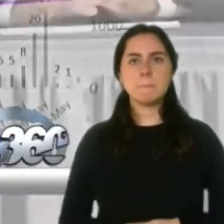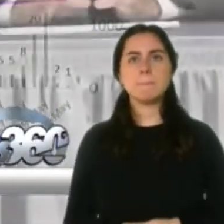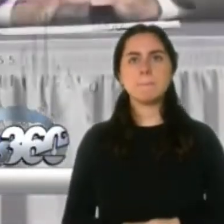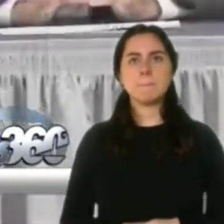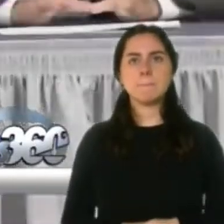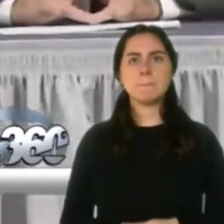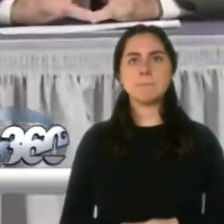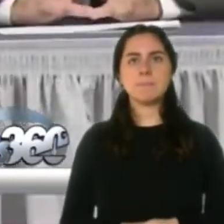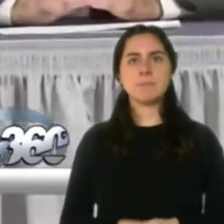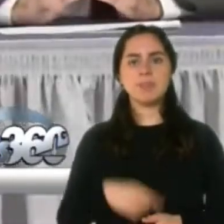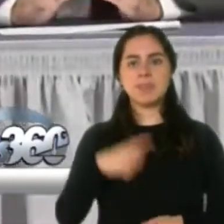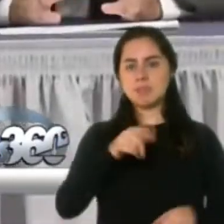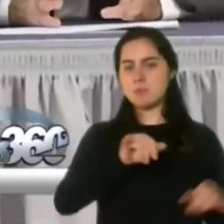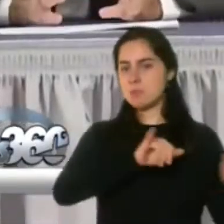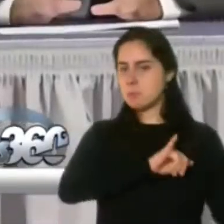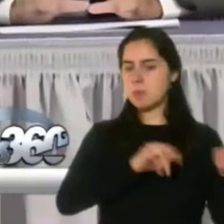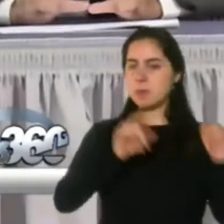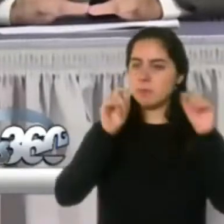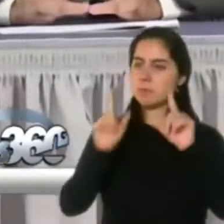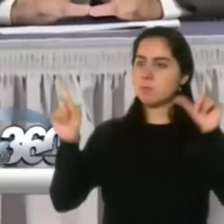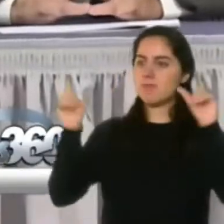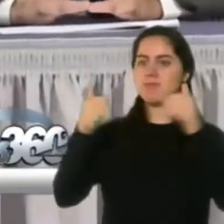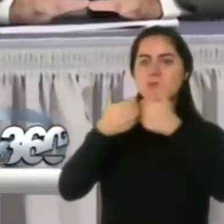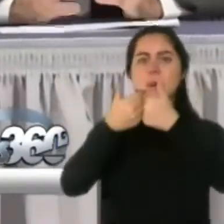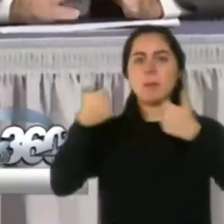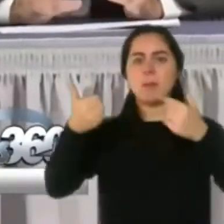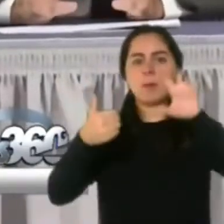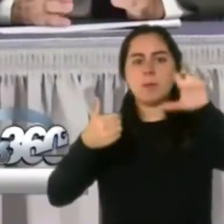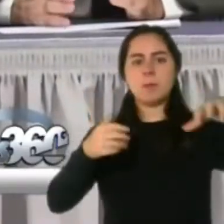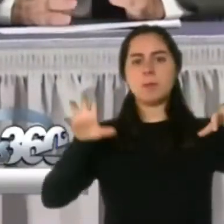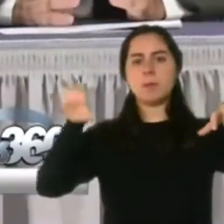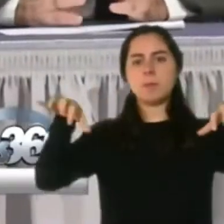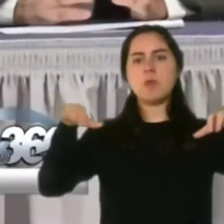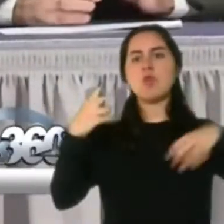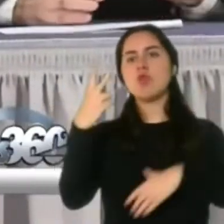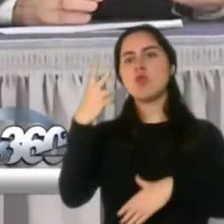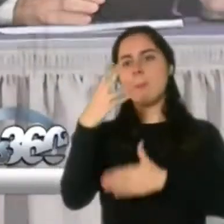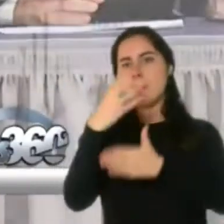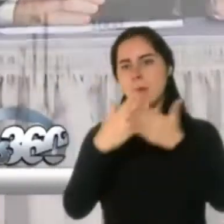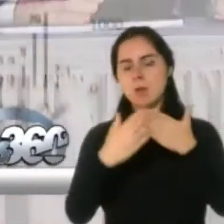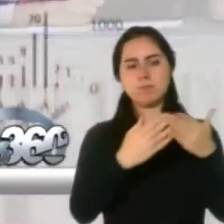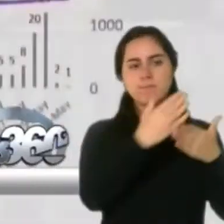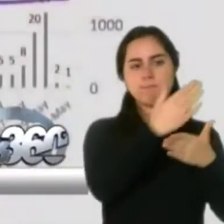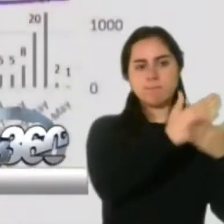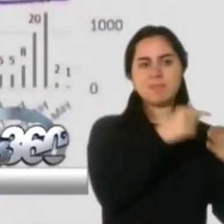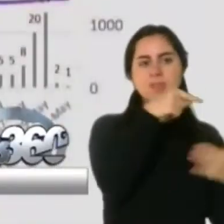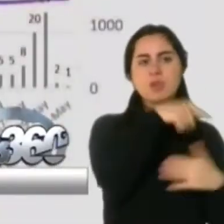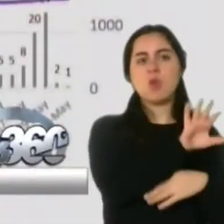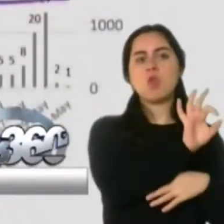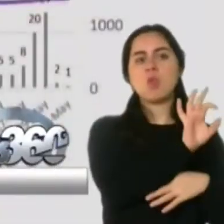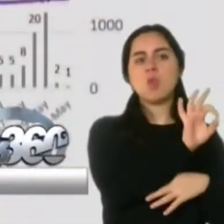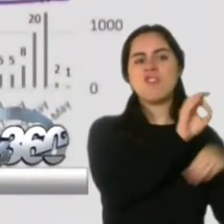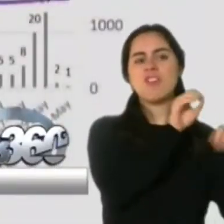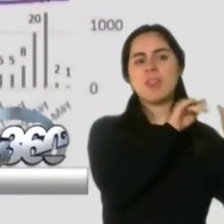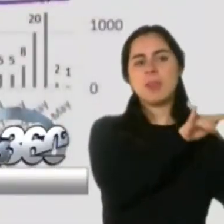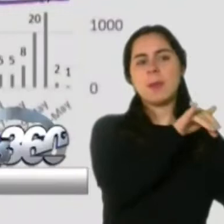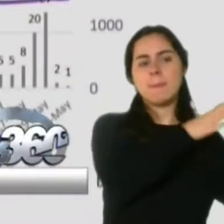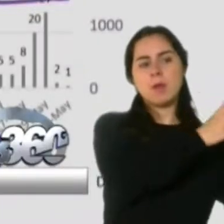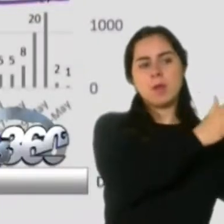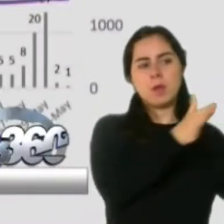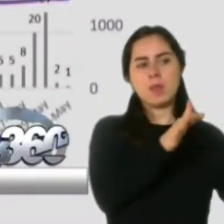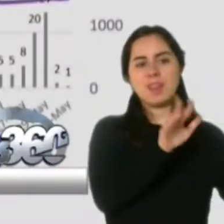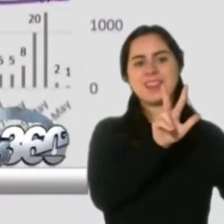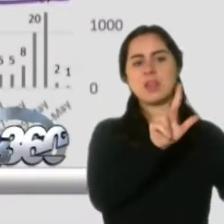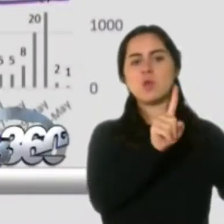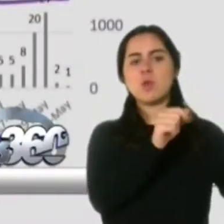Esta es la misma gráfica, la dividimos en dos. Estamos trabajando la epidemia en dos partes, desde el 9 de marzo al 31